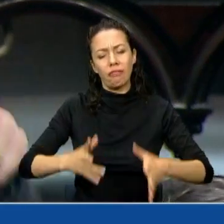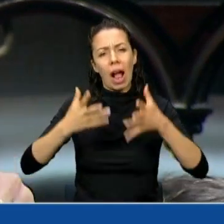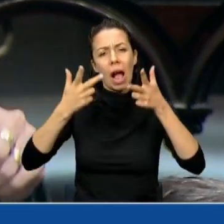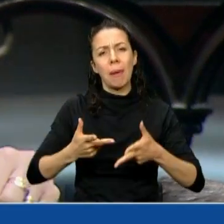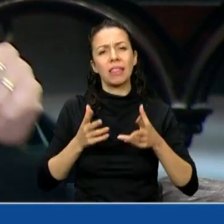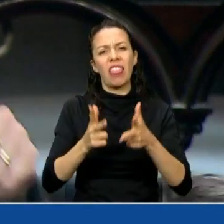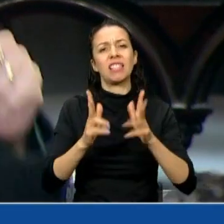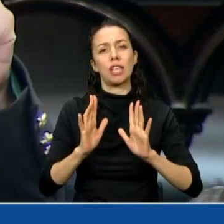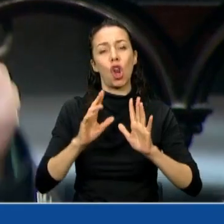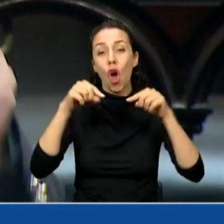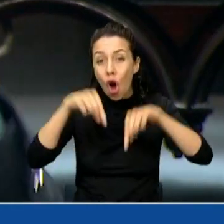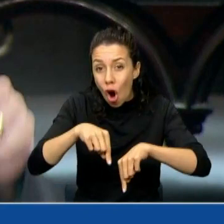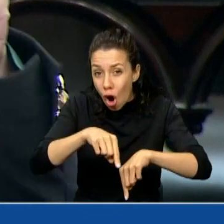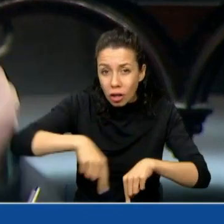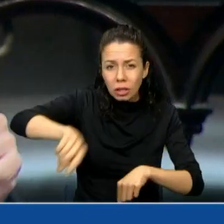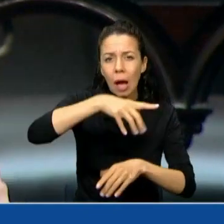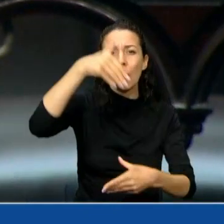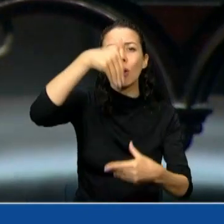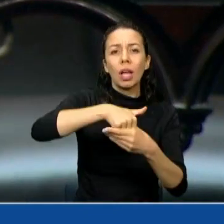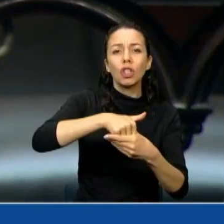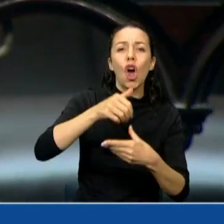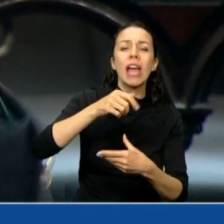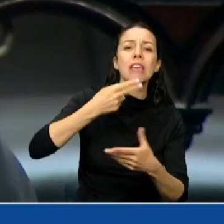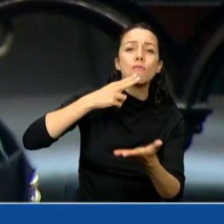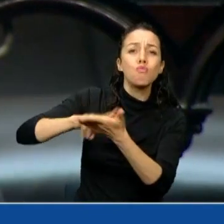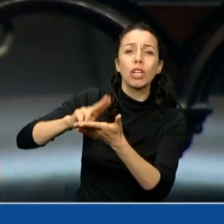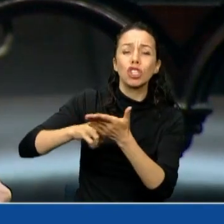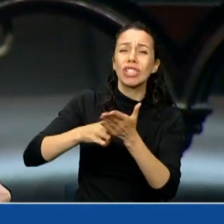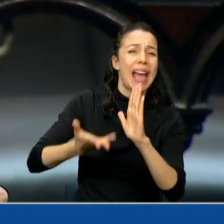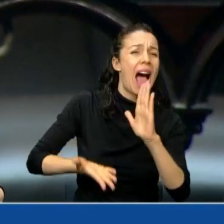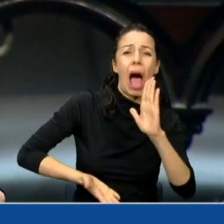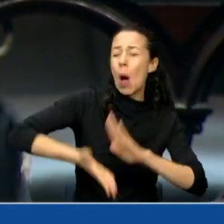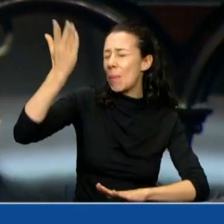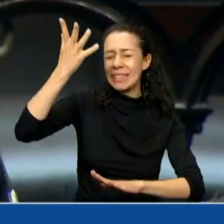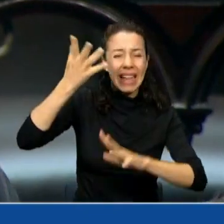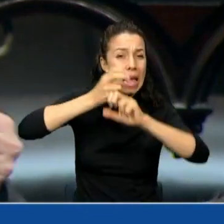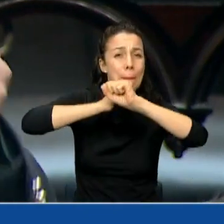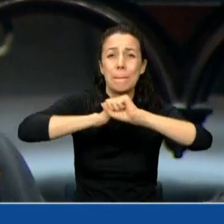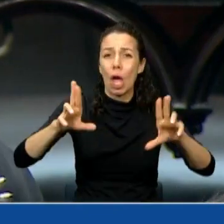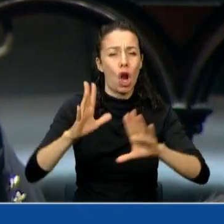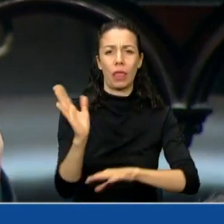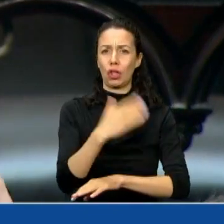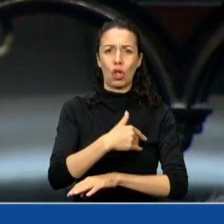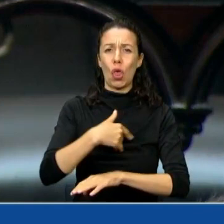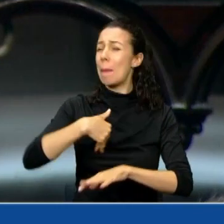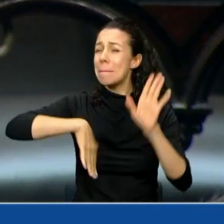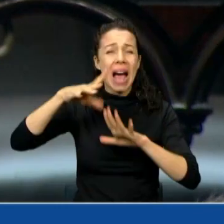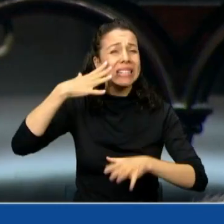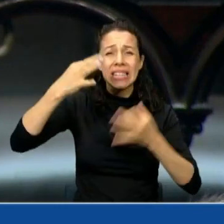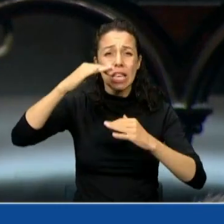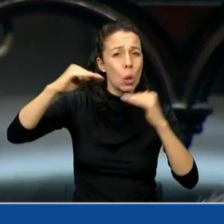Hoy acá se está votando una suba de impuestos, el más escandaloso de todos, el más injusto, que es la